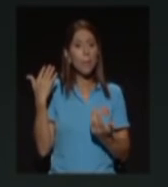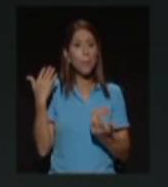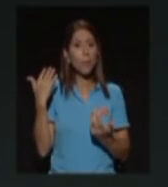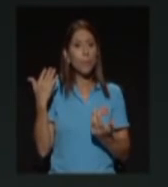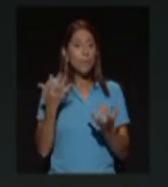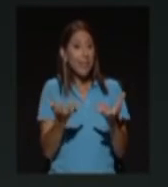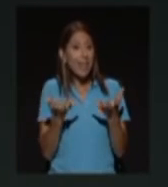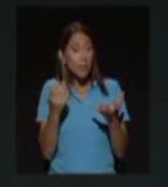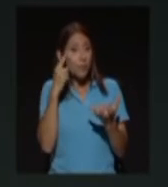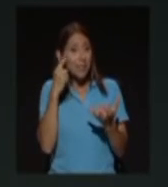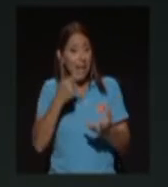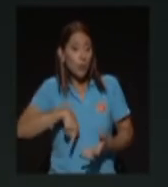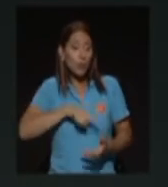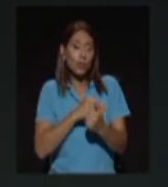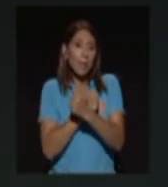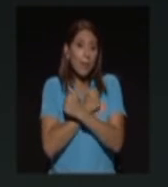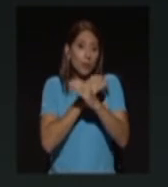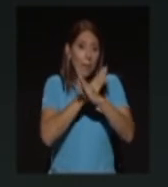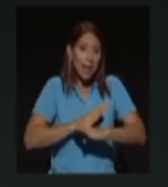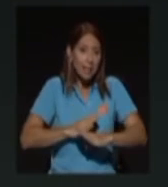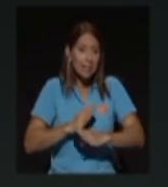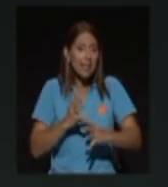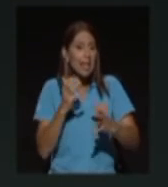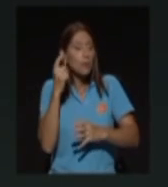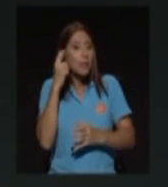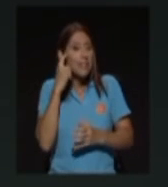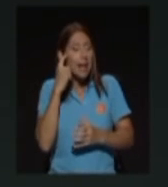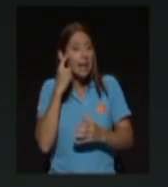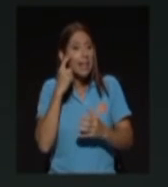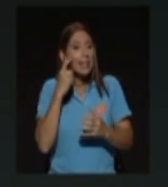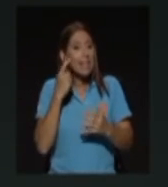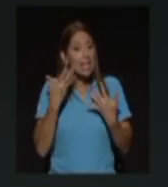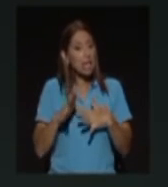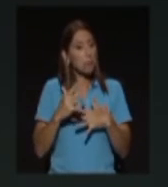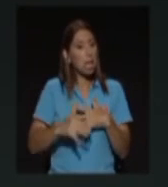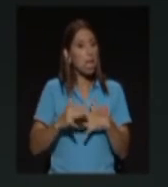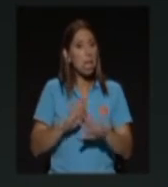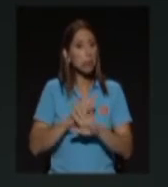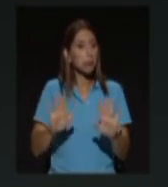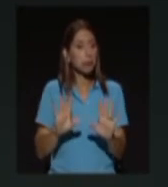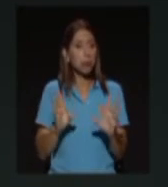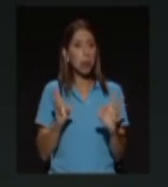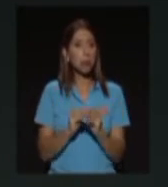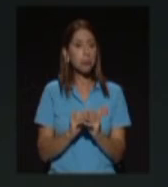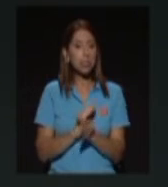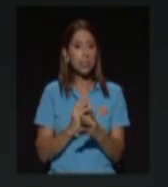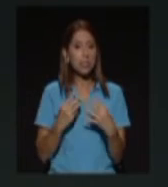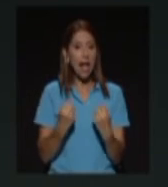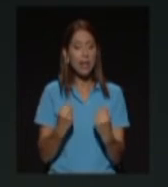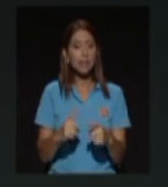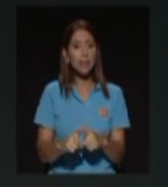queremos pensar los que amamos la paz de que las heridas están sanas, pero incluso en